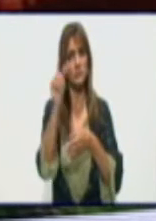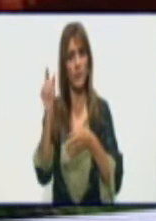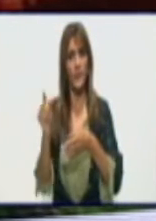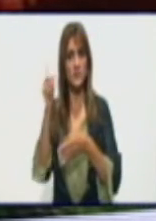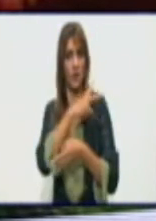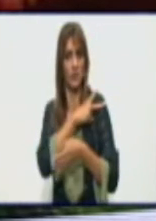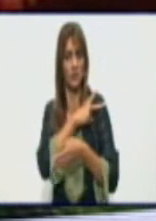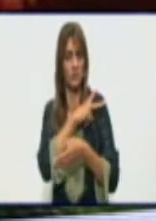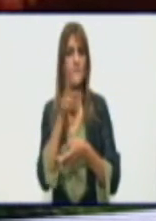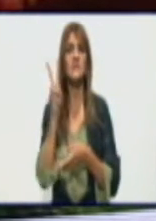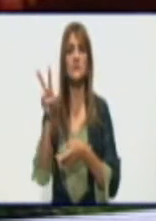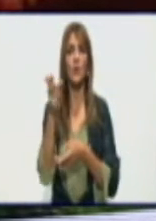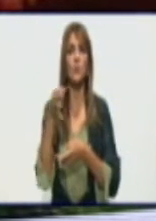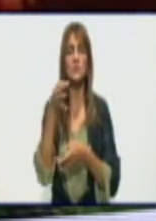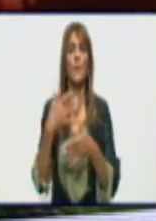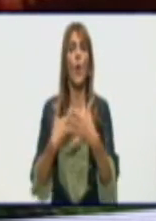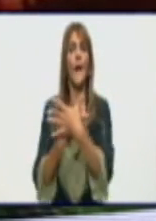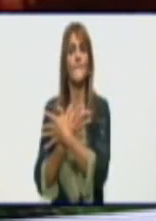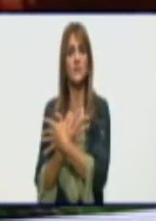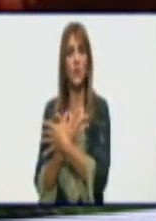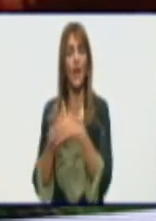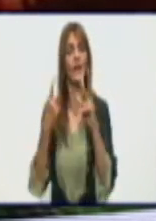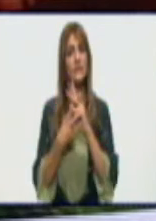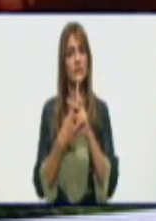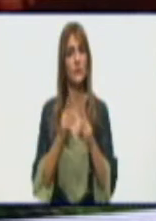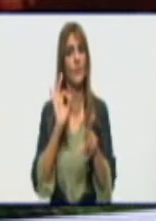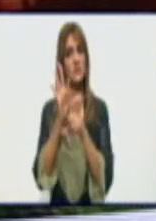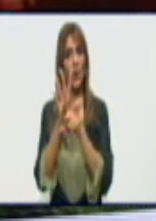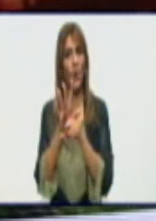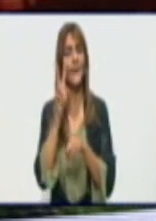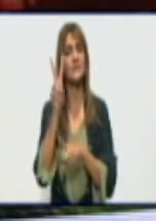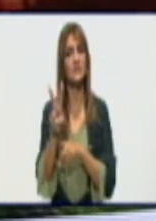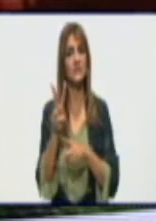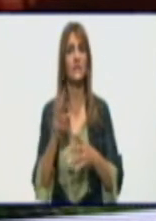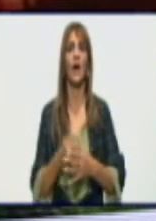Campechuela, y la visita comenzó precisamente por